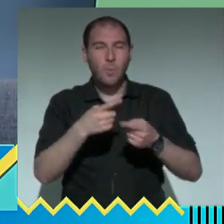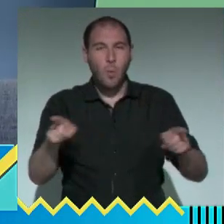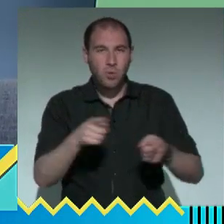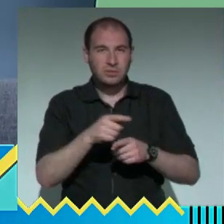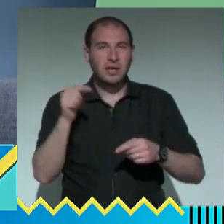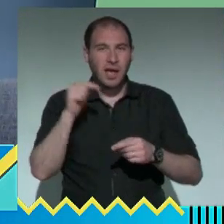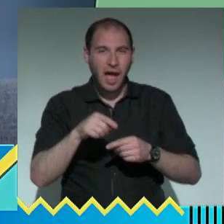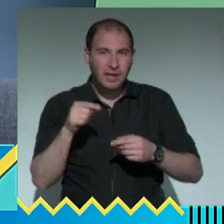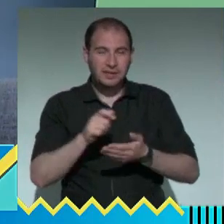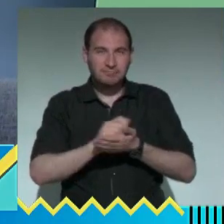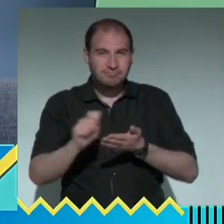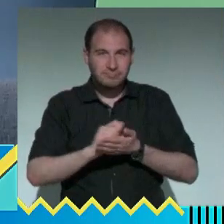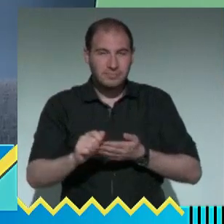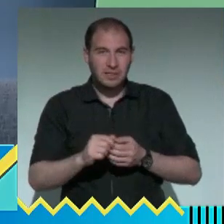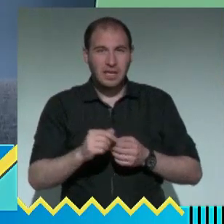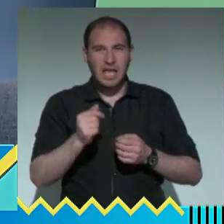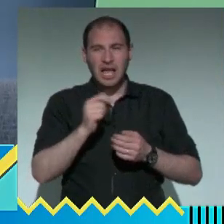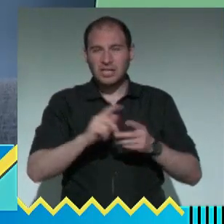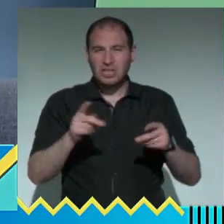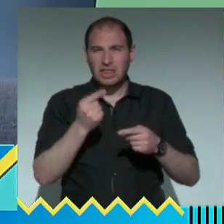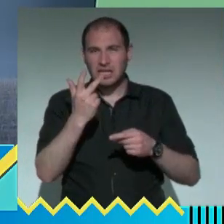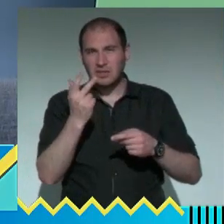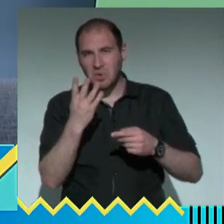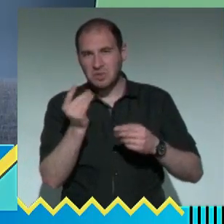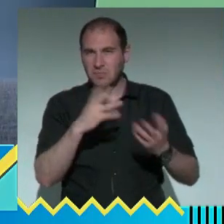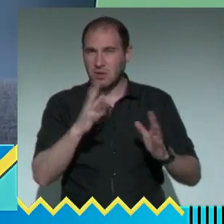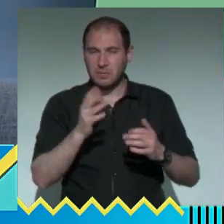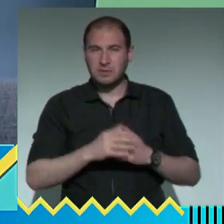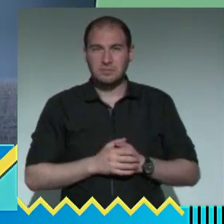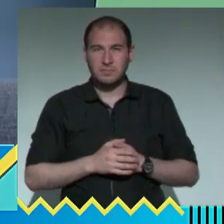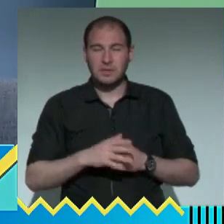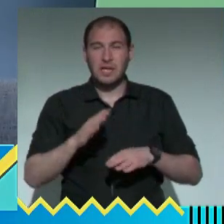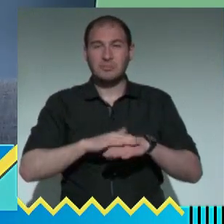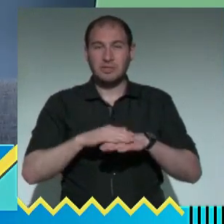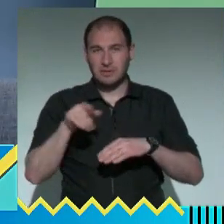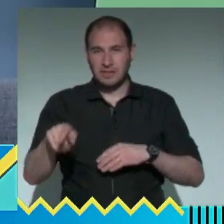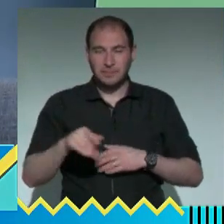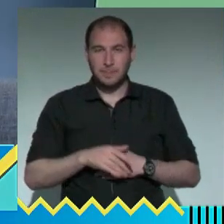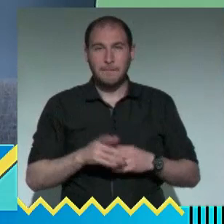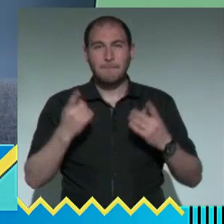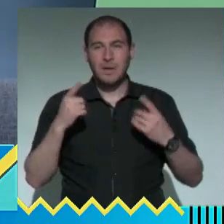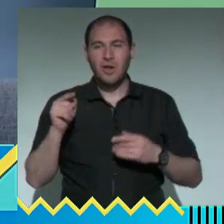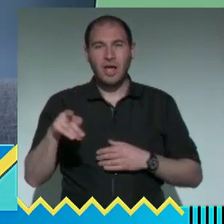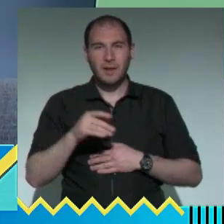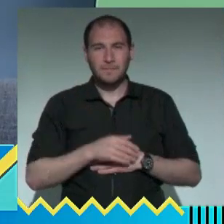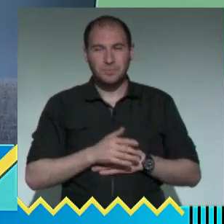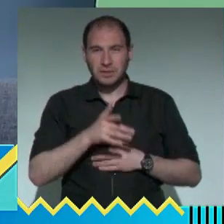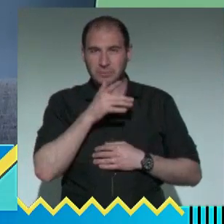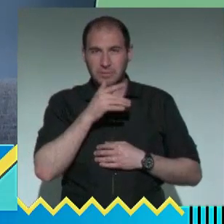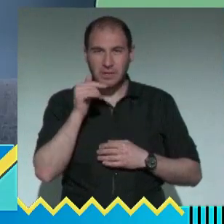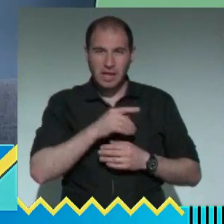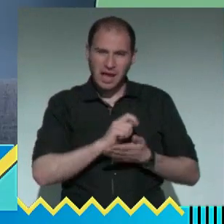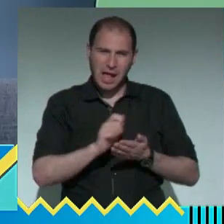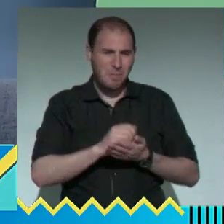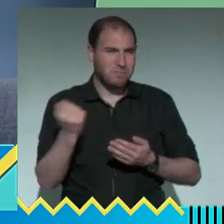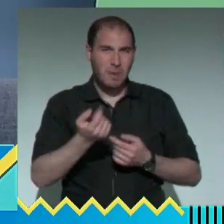y ahí empezaba a hacer. Y son tres o cuatro letras de Fuerza Natural, son de él. Pero él nunca estaba, para mí hizo grandes